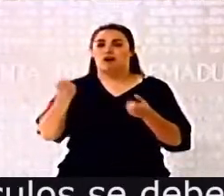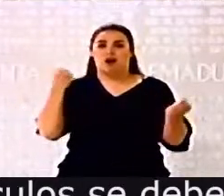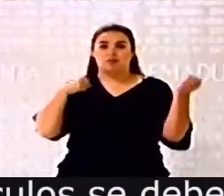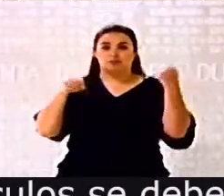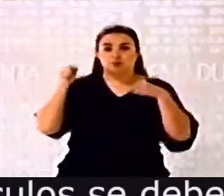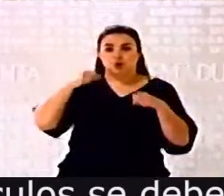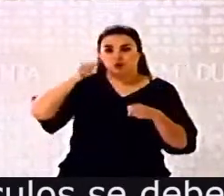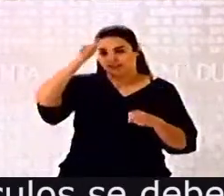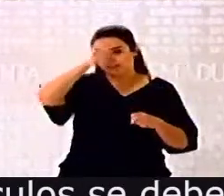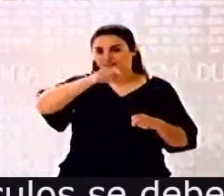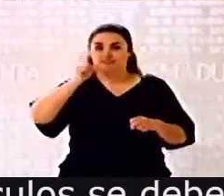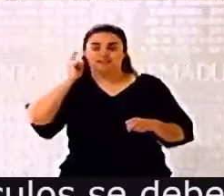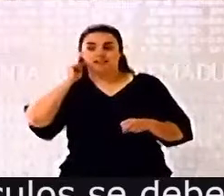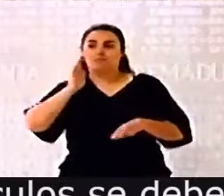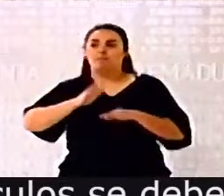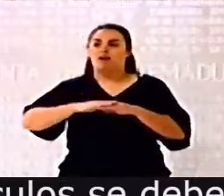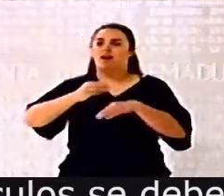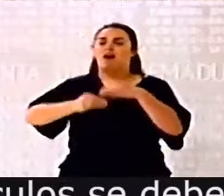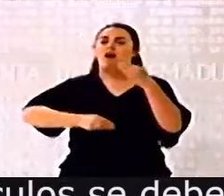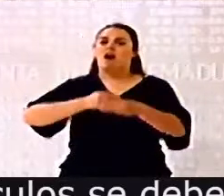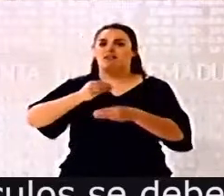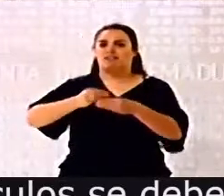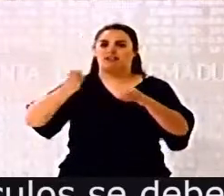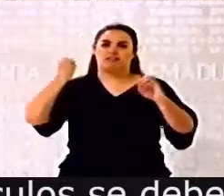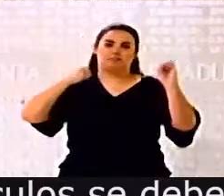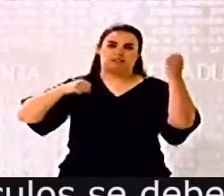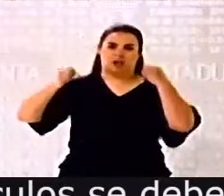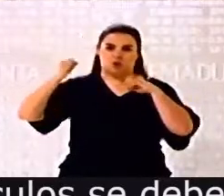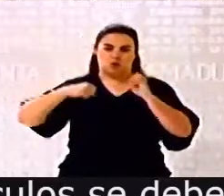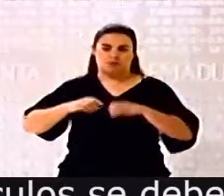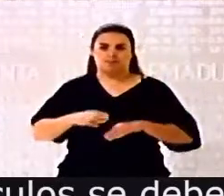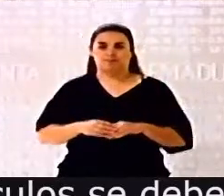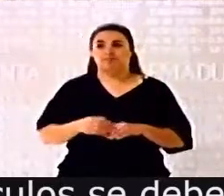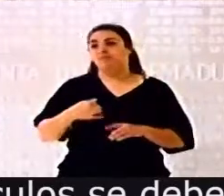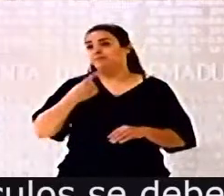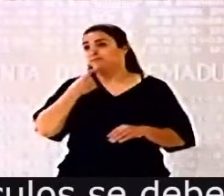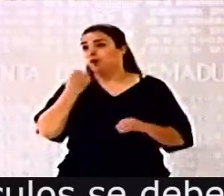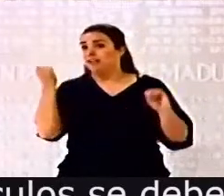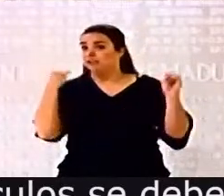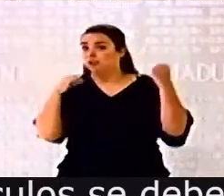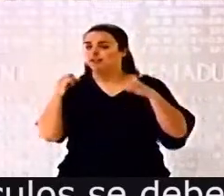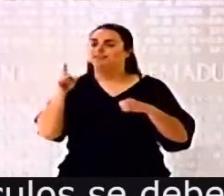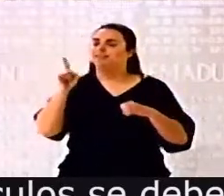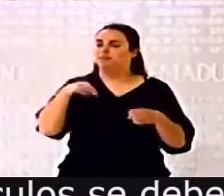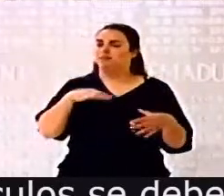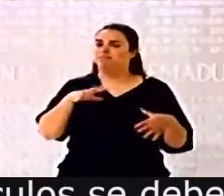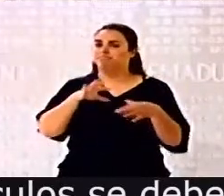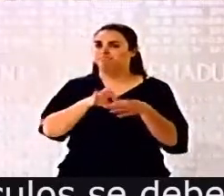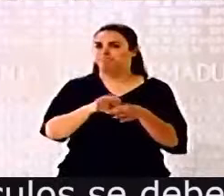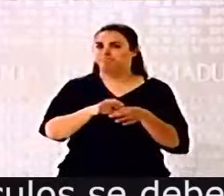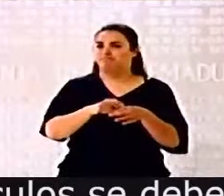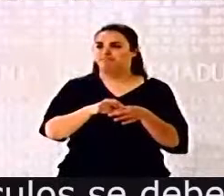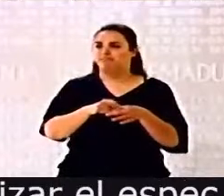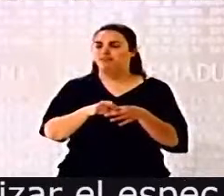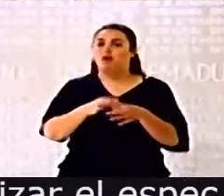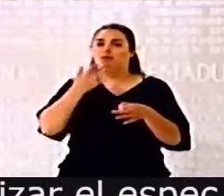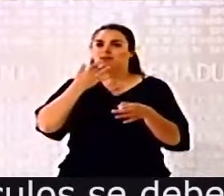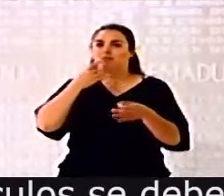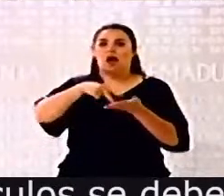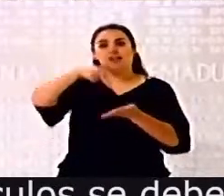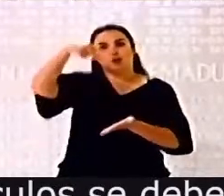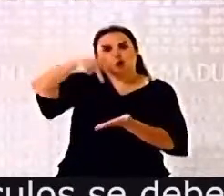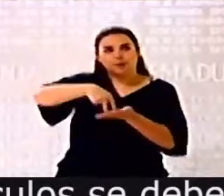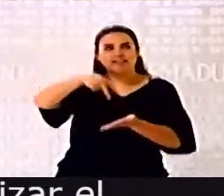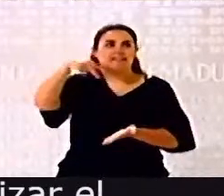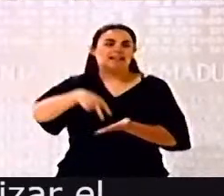actores para realizar el espectáculo. Cuando digo actores, también me estoy refiriendo a acróbatas, también